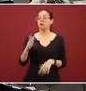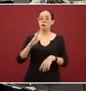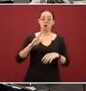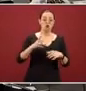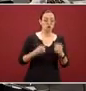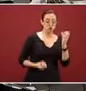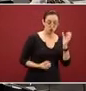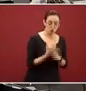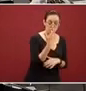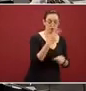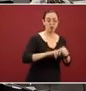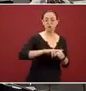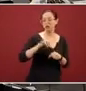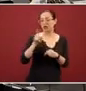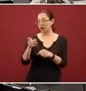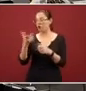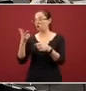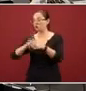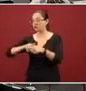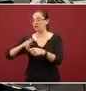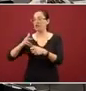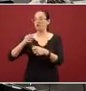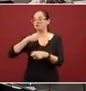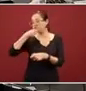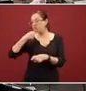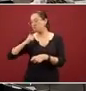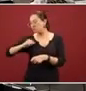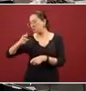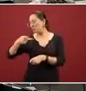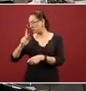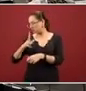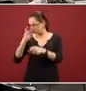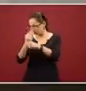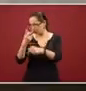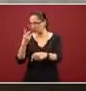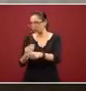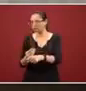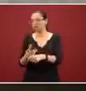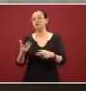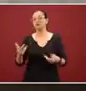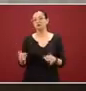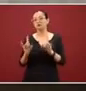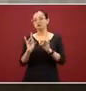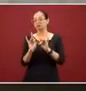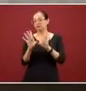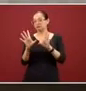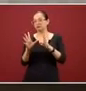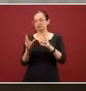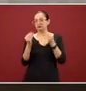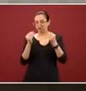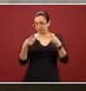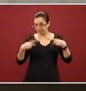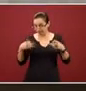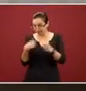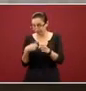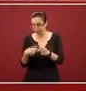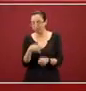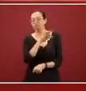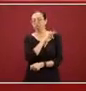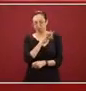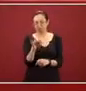para atender un número grande de casos que se den a la vez. Pero finalmente vamos a